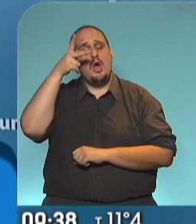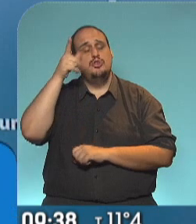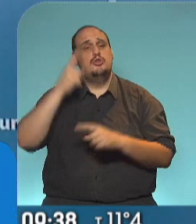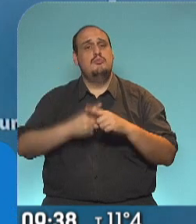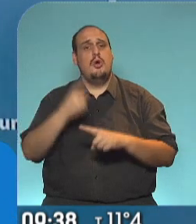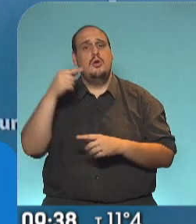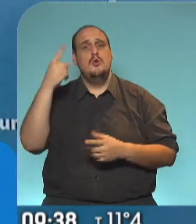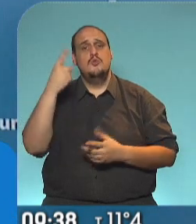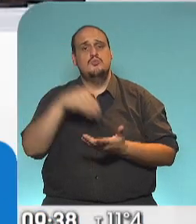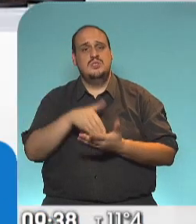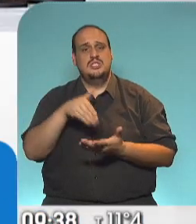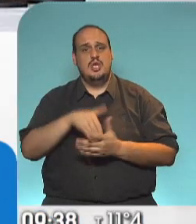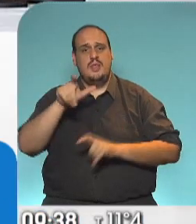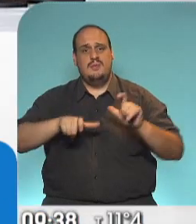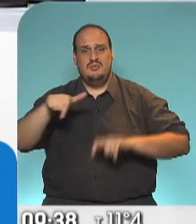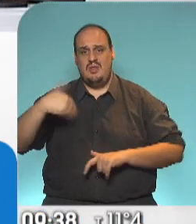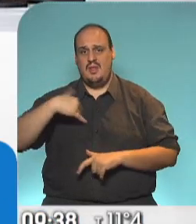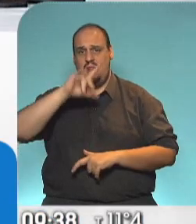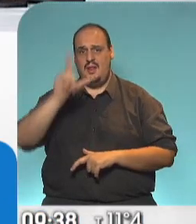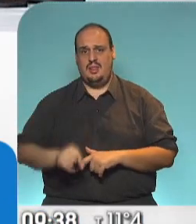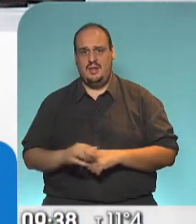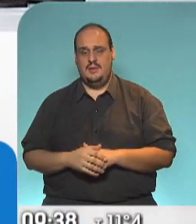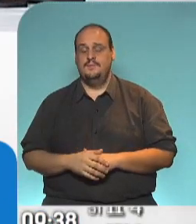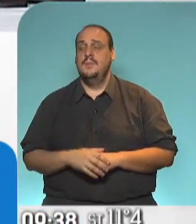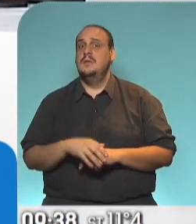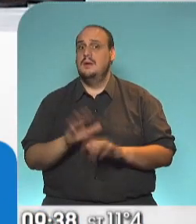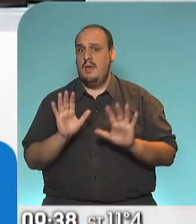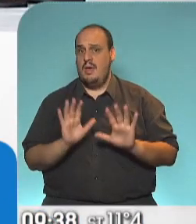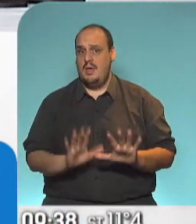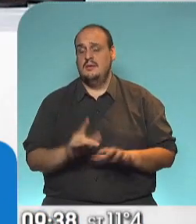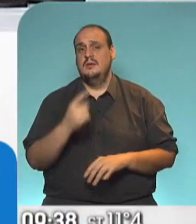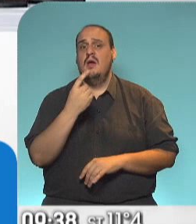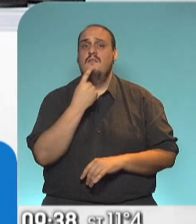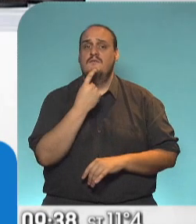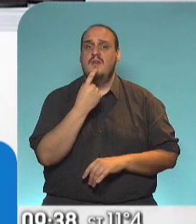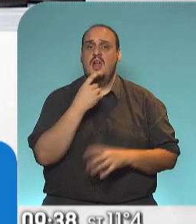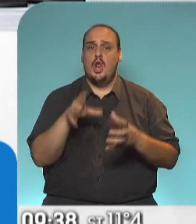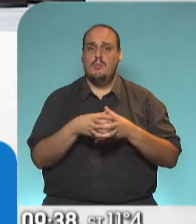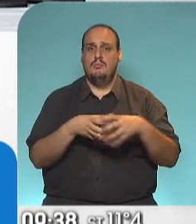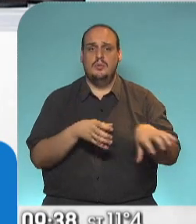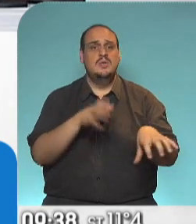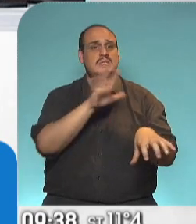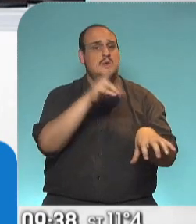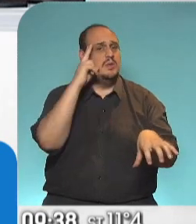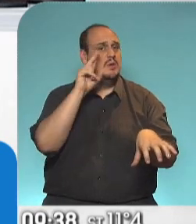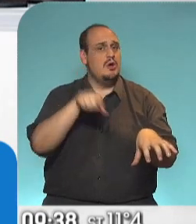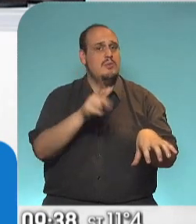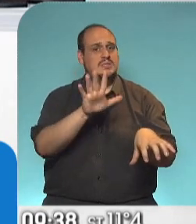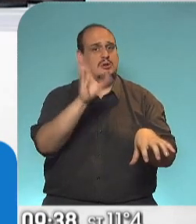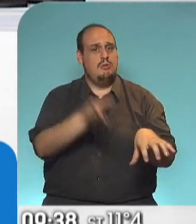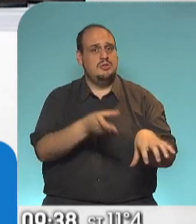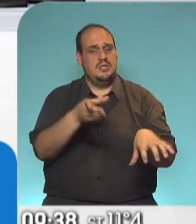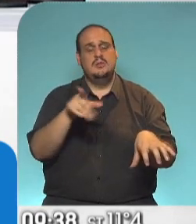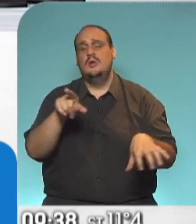cada millón de habitantes en nuestro país en este contexto los varones agrupan un 59 5% de los casos